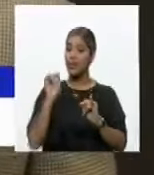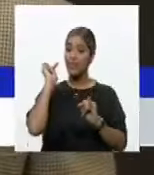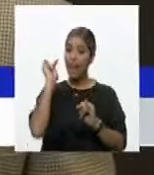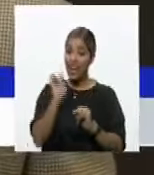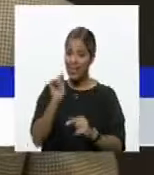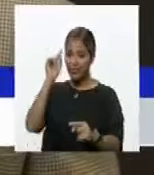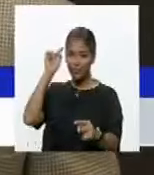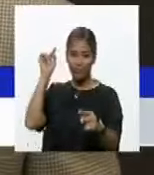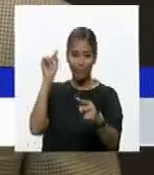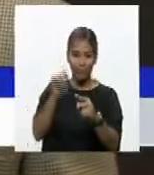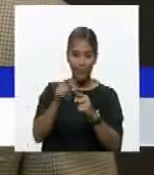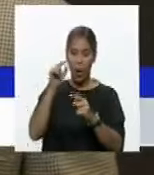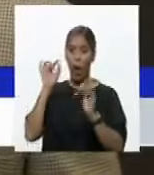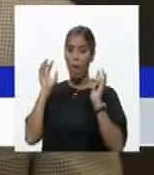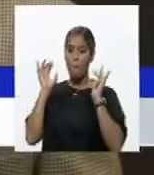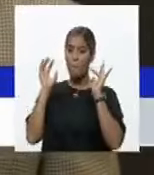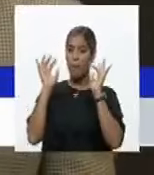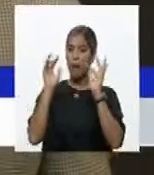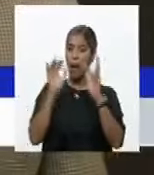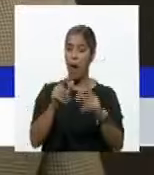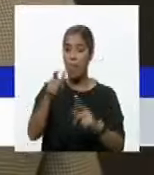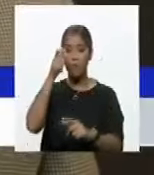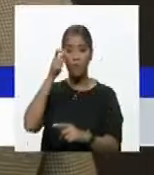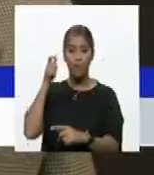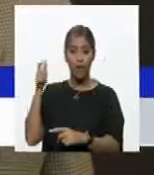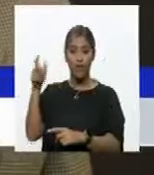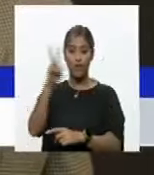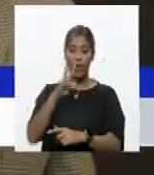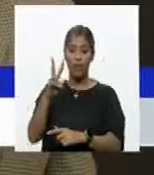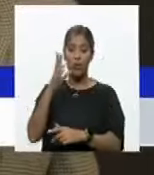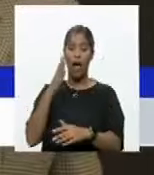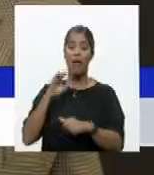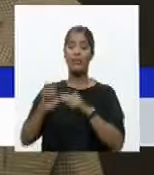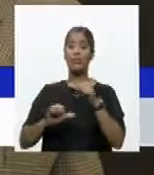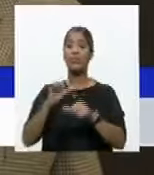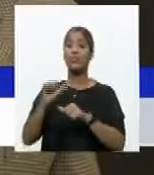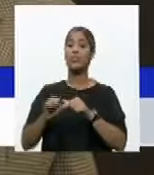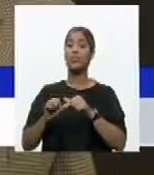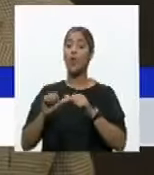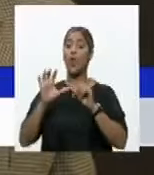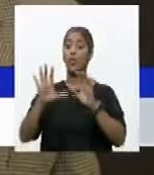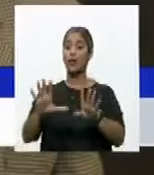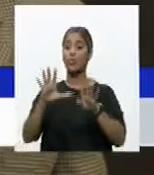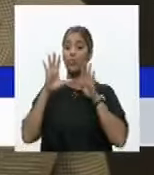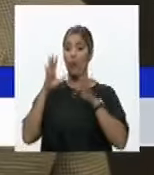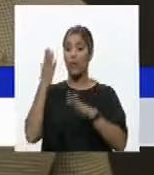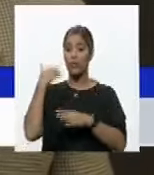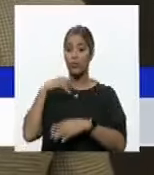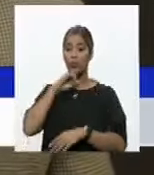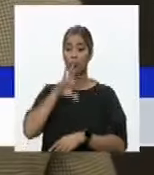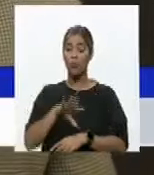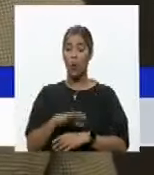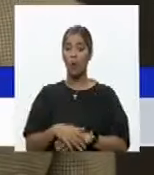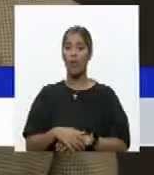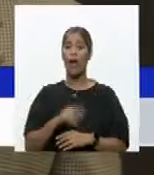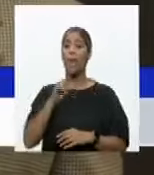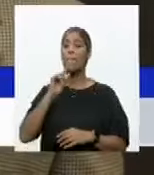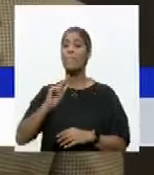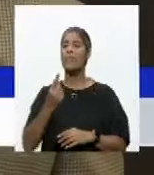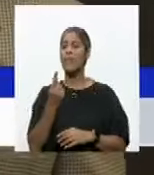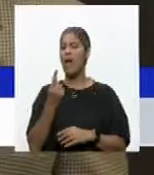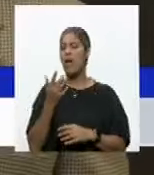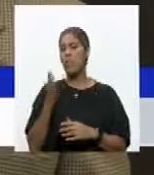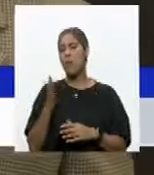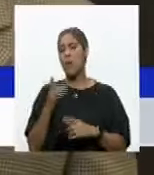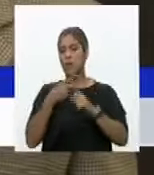salió el pueblo venezolano en el siglo XIX, durante las dos primeras décadas del siglo.